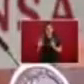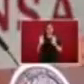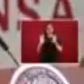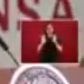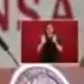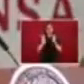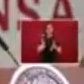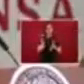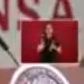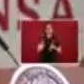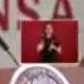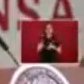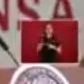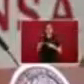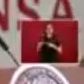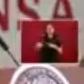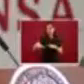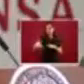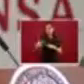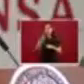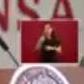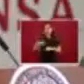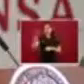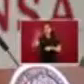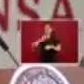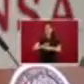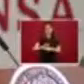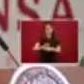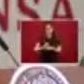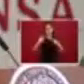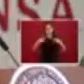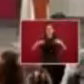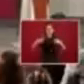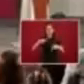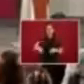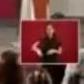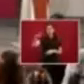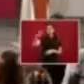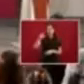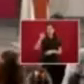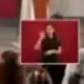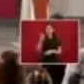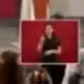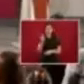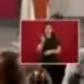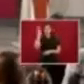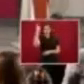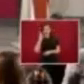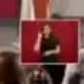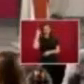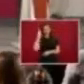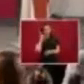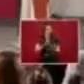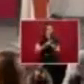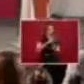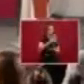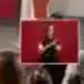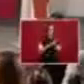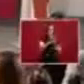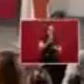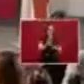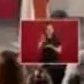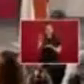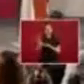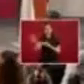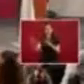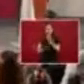ya está pasando, por lo menos ya están empatados, que no era el caso hace apenas nuestra última medición de hace un mes. Ahora hay que